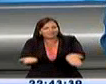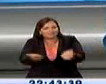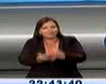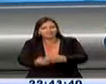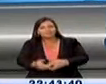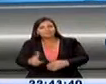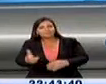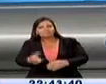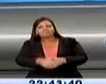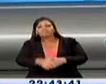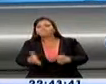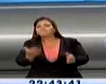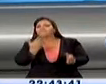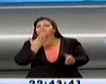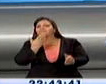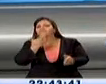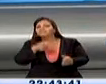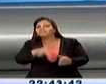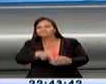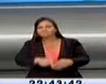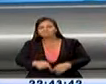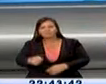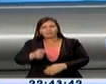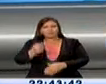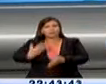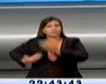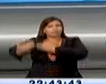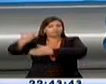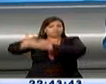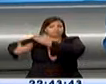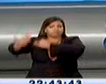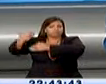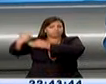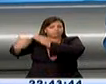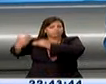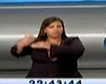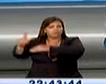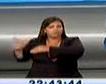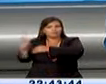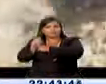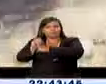tradicional porque se las disfruta hace más de 100 años en el sector.